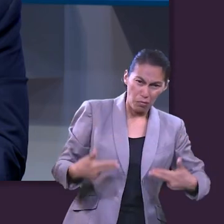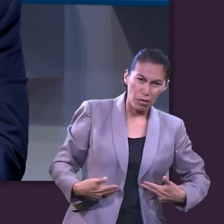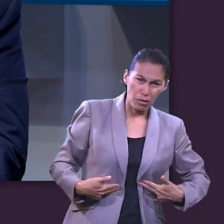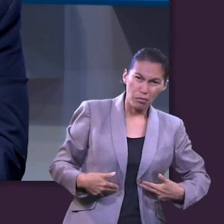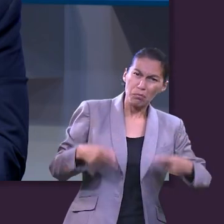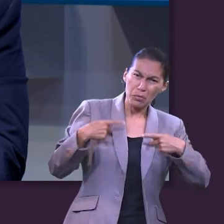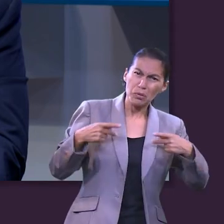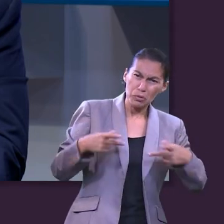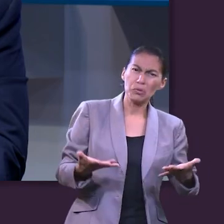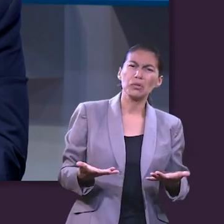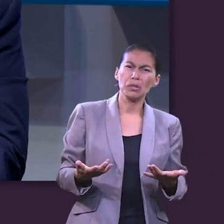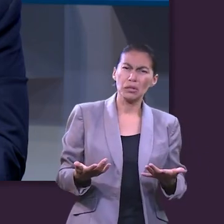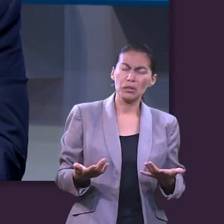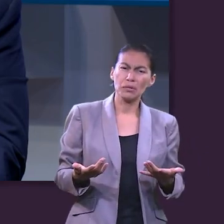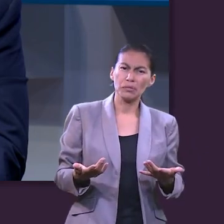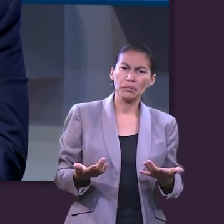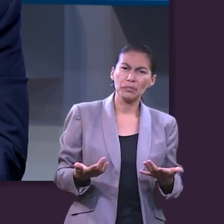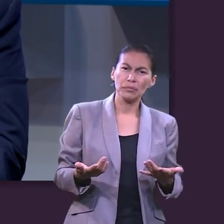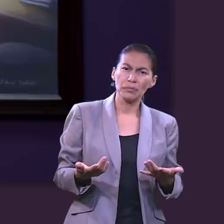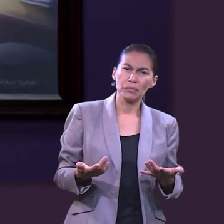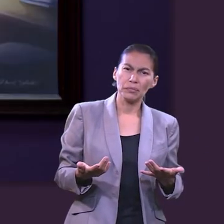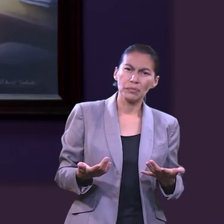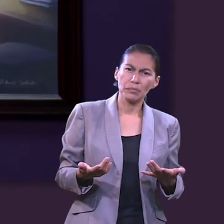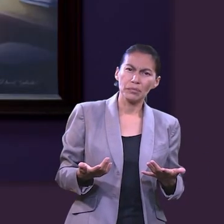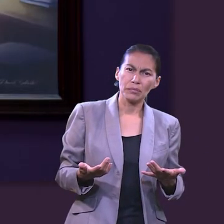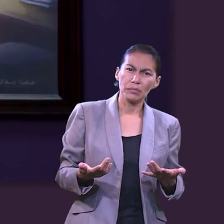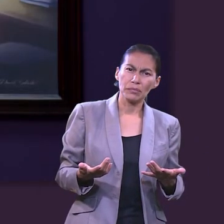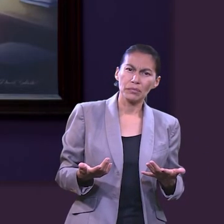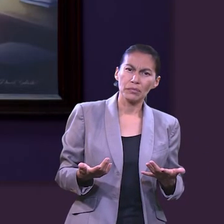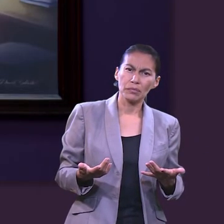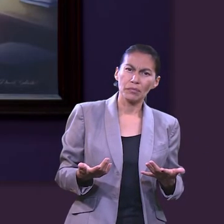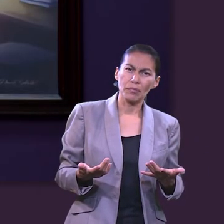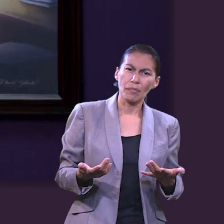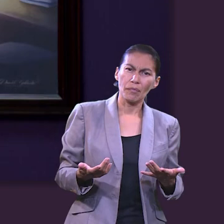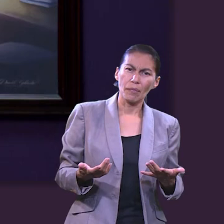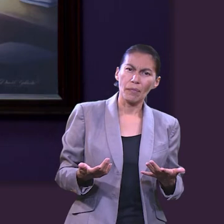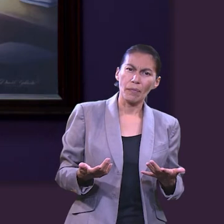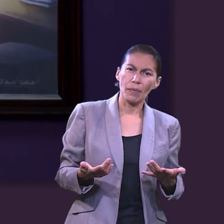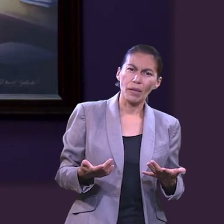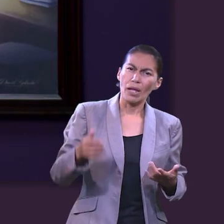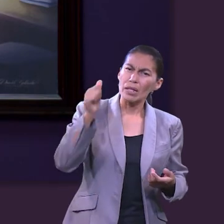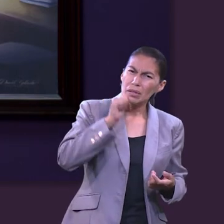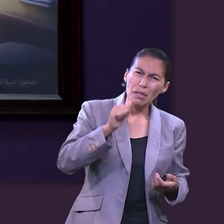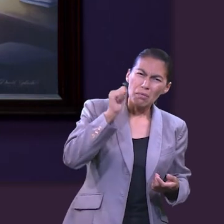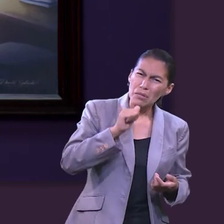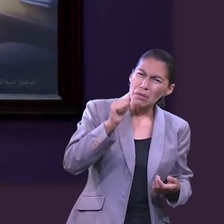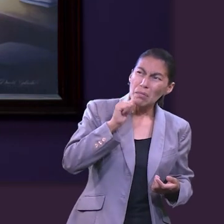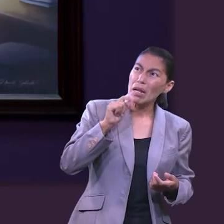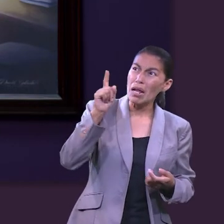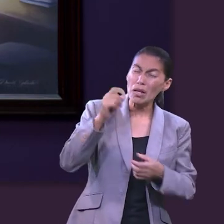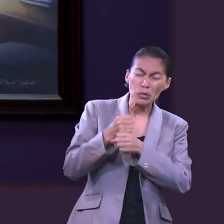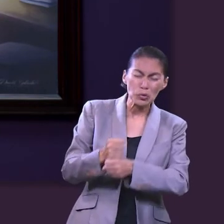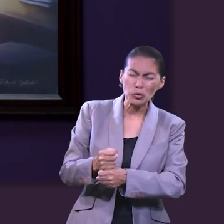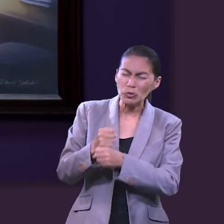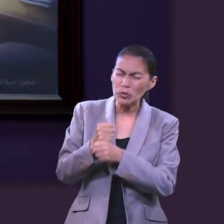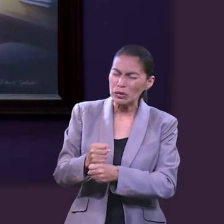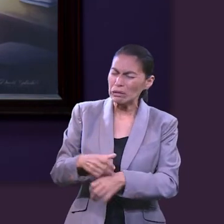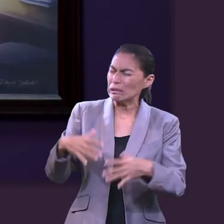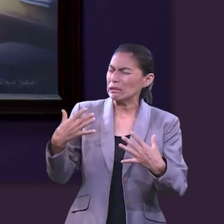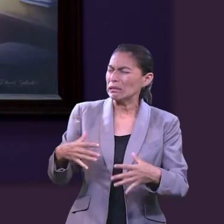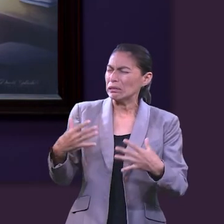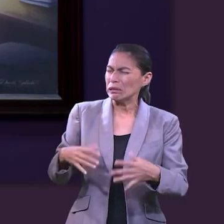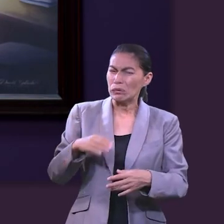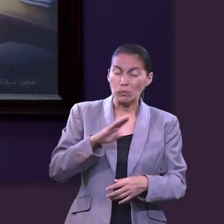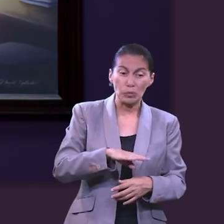humanidad. sea, era un humano en cuestión. Todo el tiempo que él estuvo sufriendo lo sintió de la